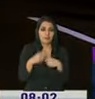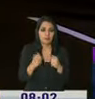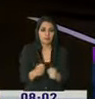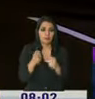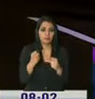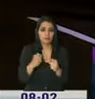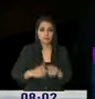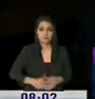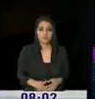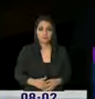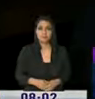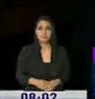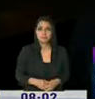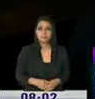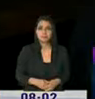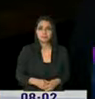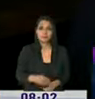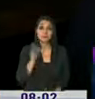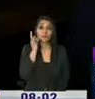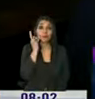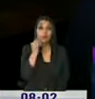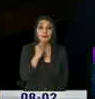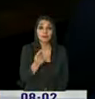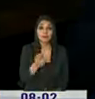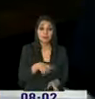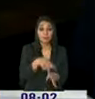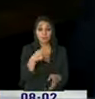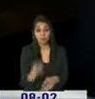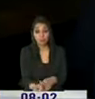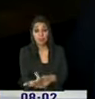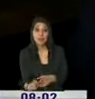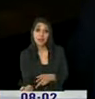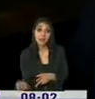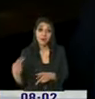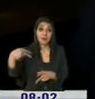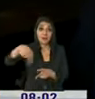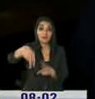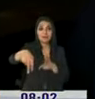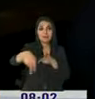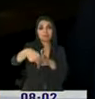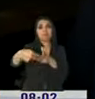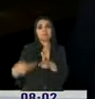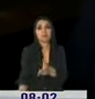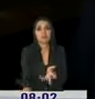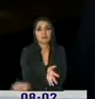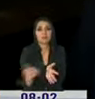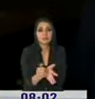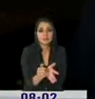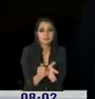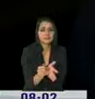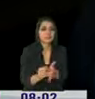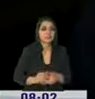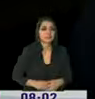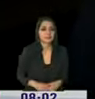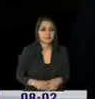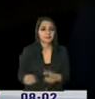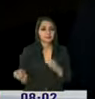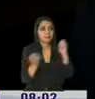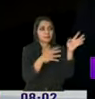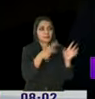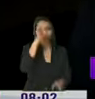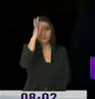resultó herida. Sí, de hecho la chica también ha querido levantarse y un vehículo la ha topado y la ha pasado también por encima. Ya le trasladaron